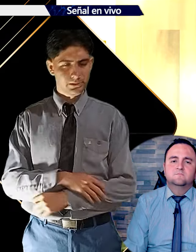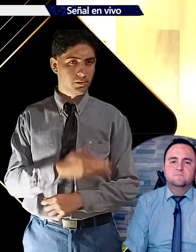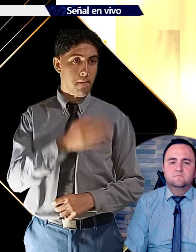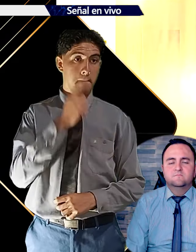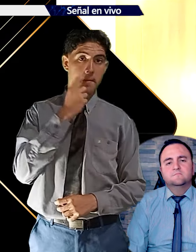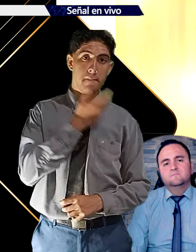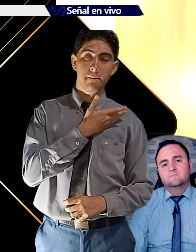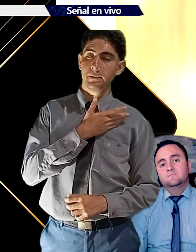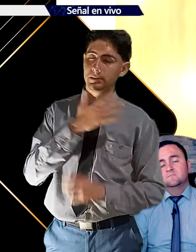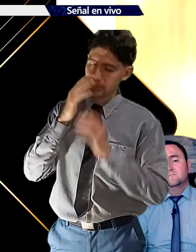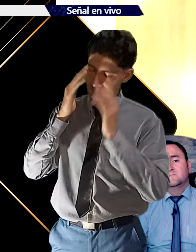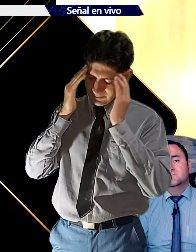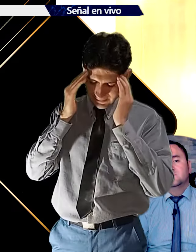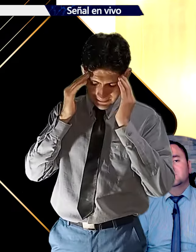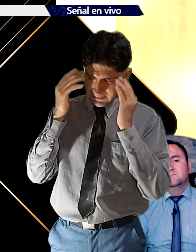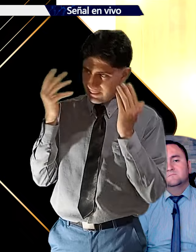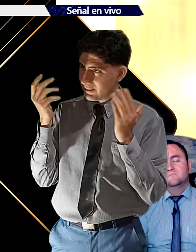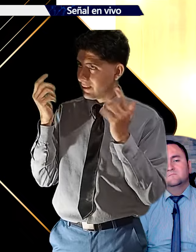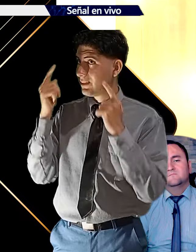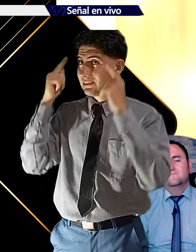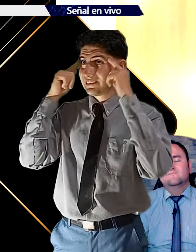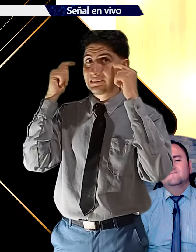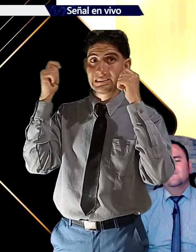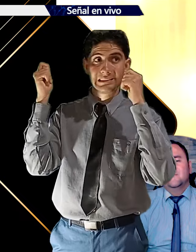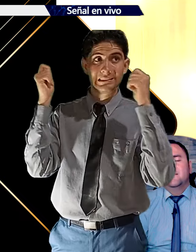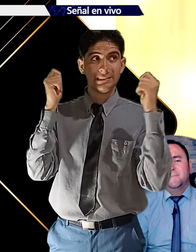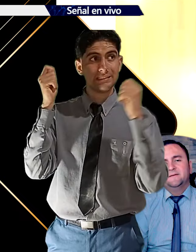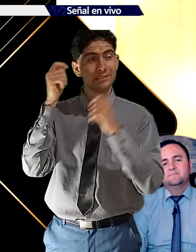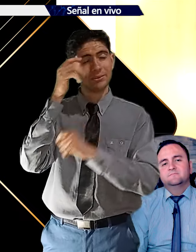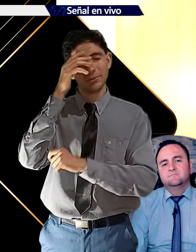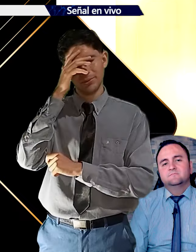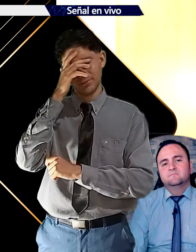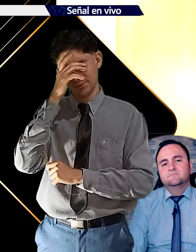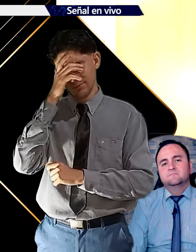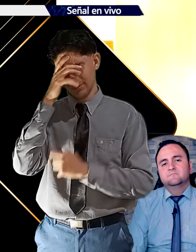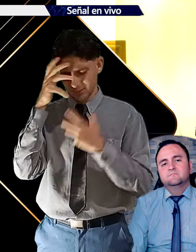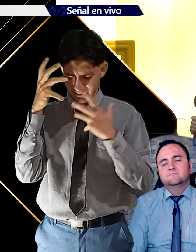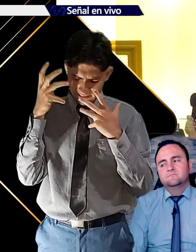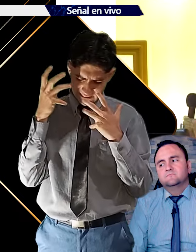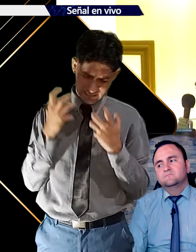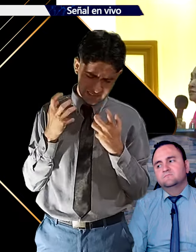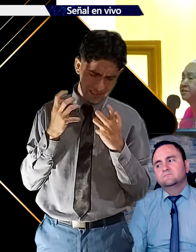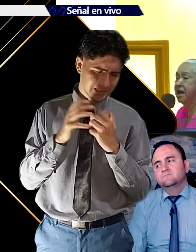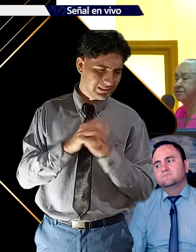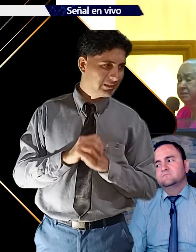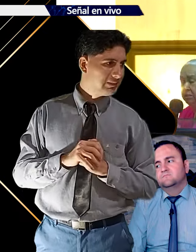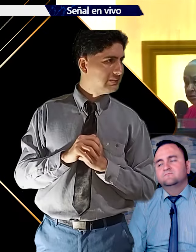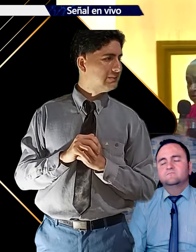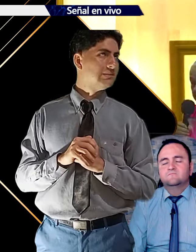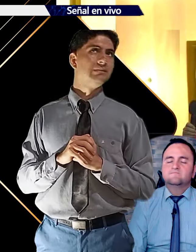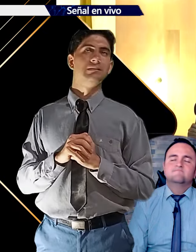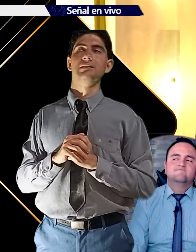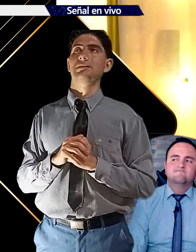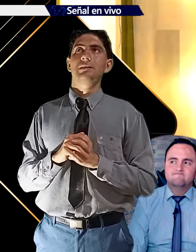uno encuentra padres de familia diciendo: hermana, ¿qué hago? Imagínese que mi hija me dice: no, es que yo nací así.